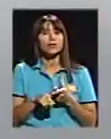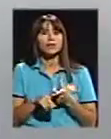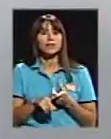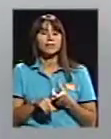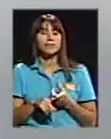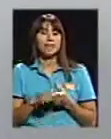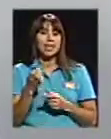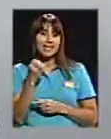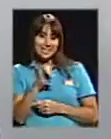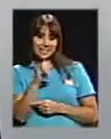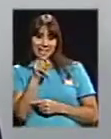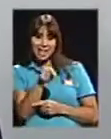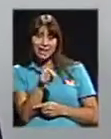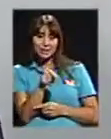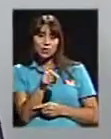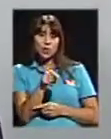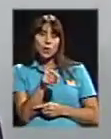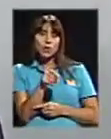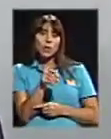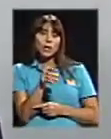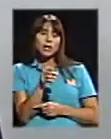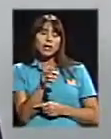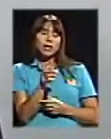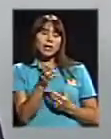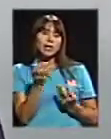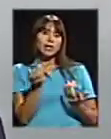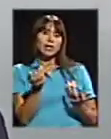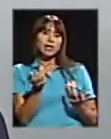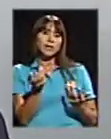si eso lo combinamos con una